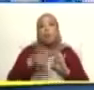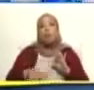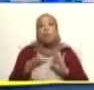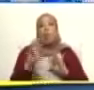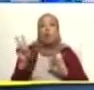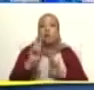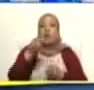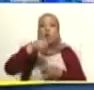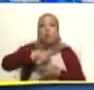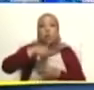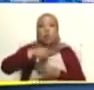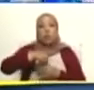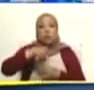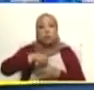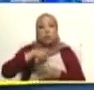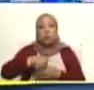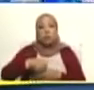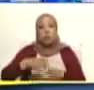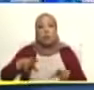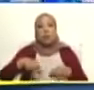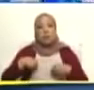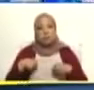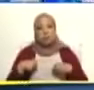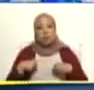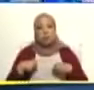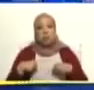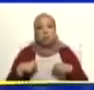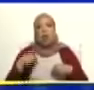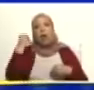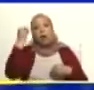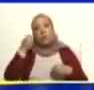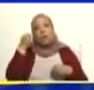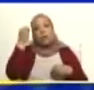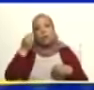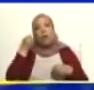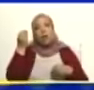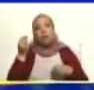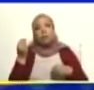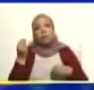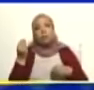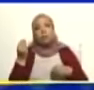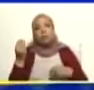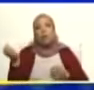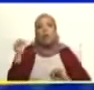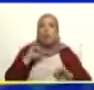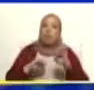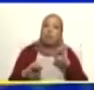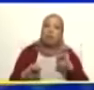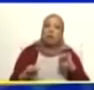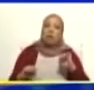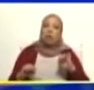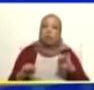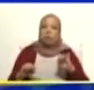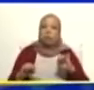a votar, a decidir, a opinar. Tenemos que defenderlo.